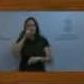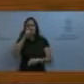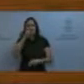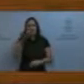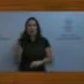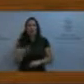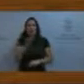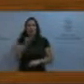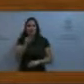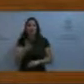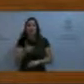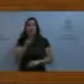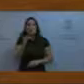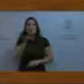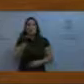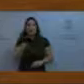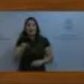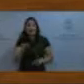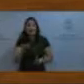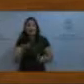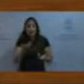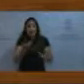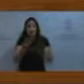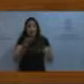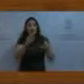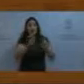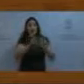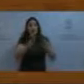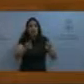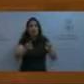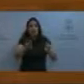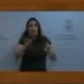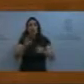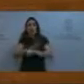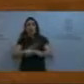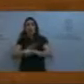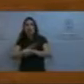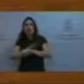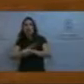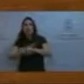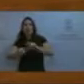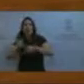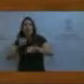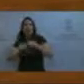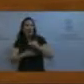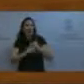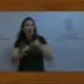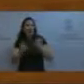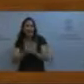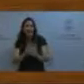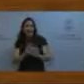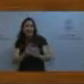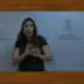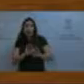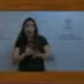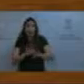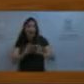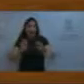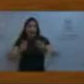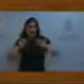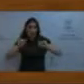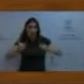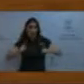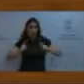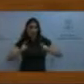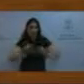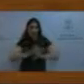desde la presidencia de la sociedad y la Consejería de Fomento no se hizo nada, ni para llegar a acuerdos, ni para demandar a